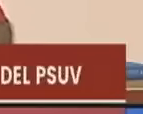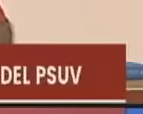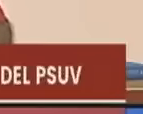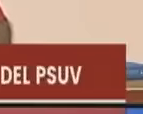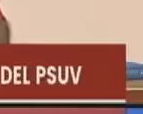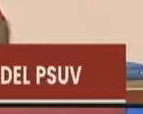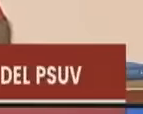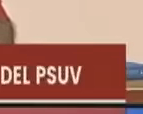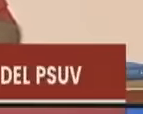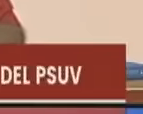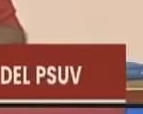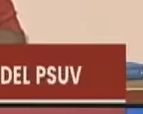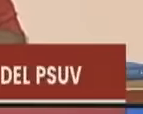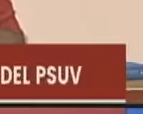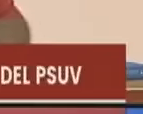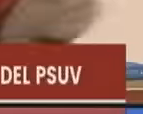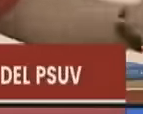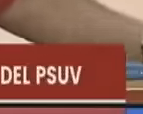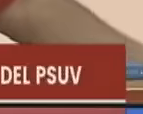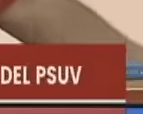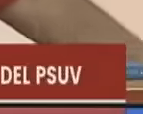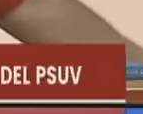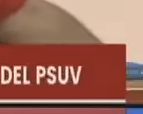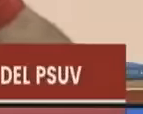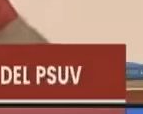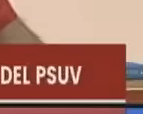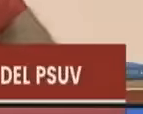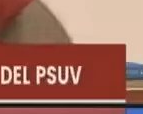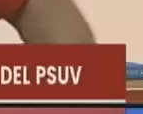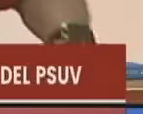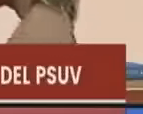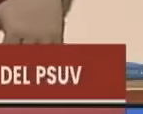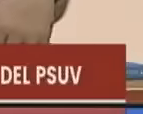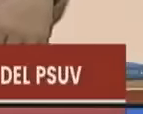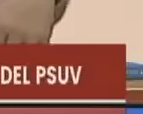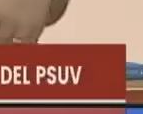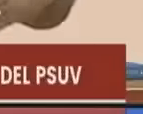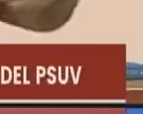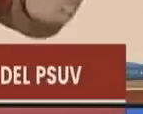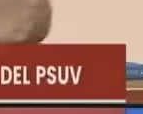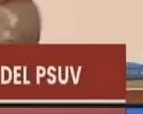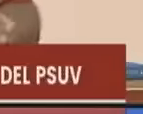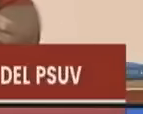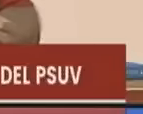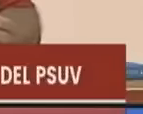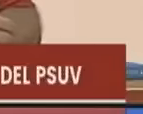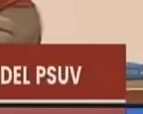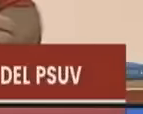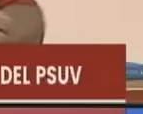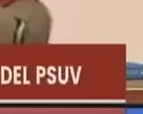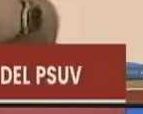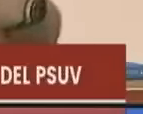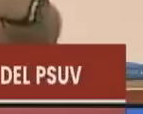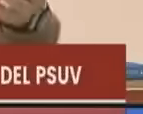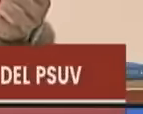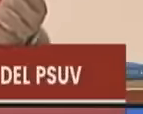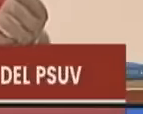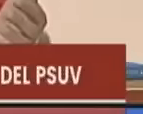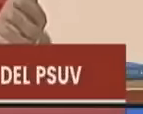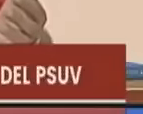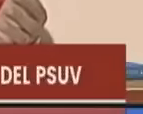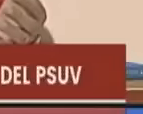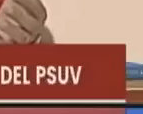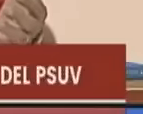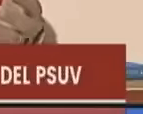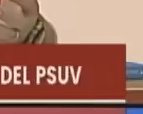de gente que dice, yo fui a inscribir, yo se le pasé inclusive uno a Pedro, y los vamos atendiendo. Yo voy a inscribir a mi